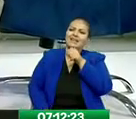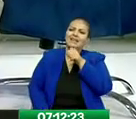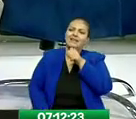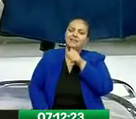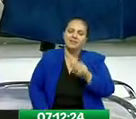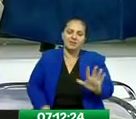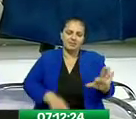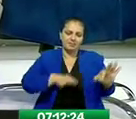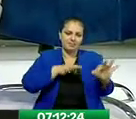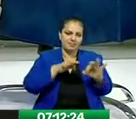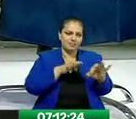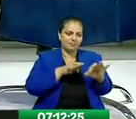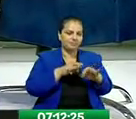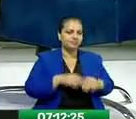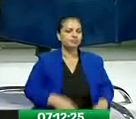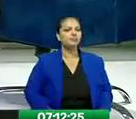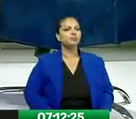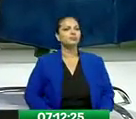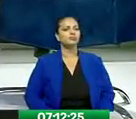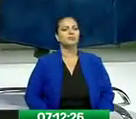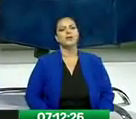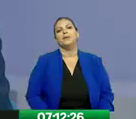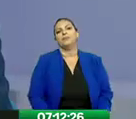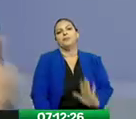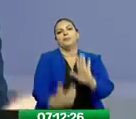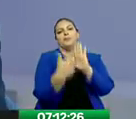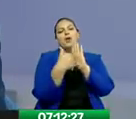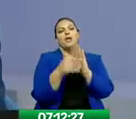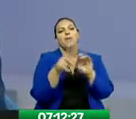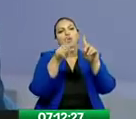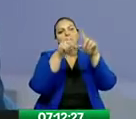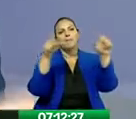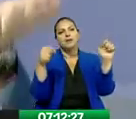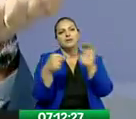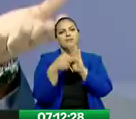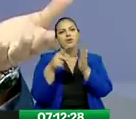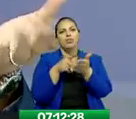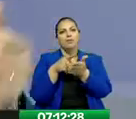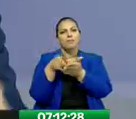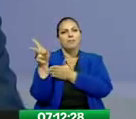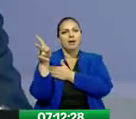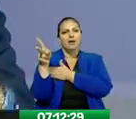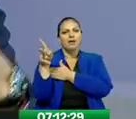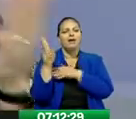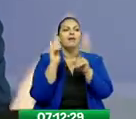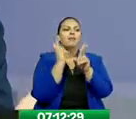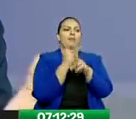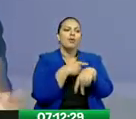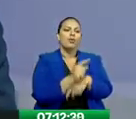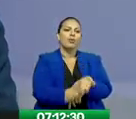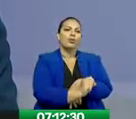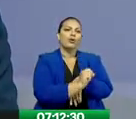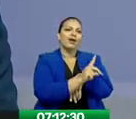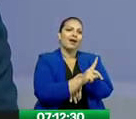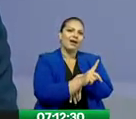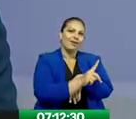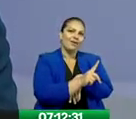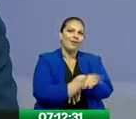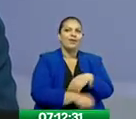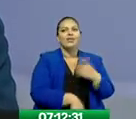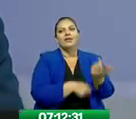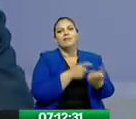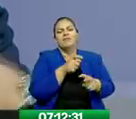enfoque recaudatorio genera los mismos resultados de siempre, es decir, suben los precios, disminuye la competitividad de las